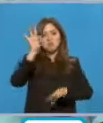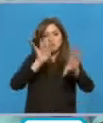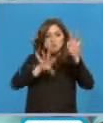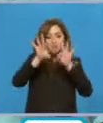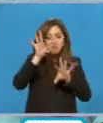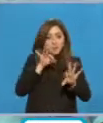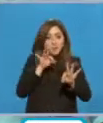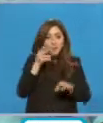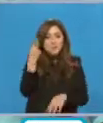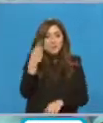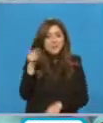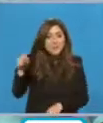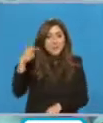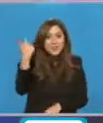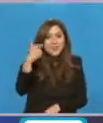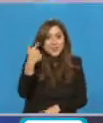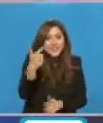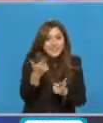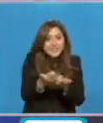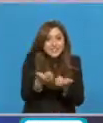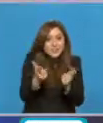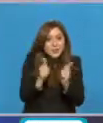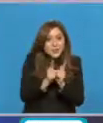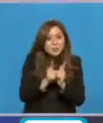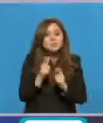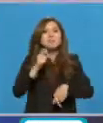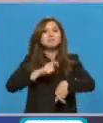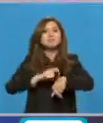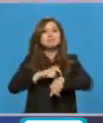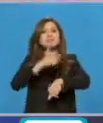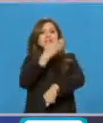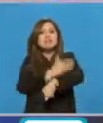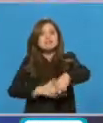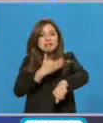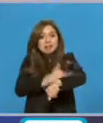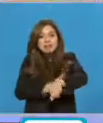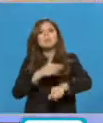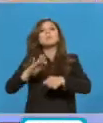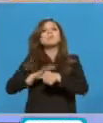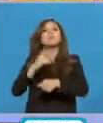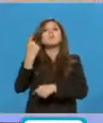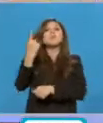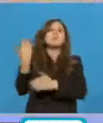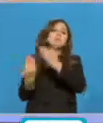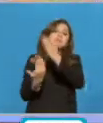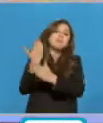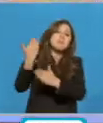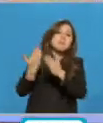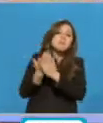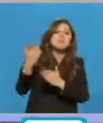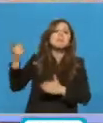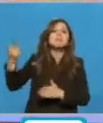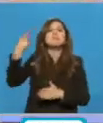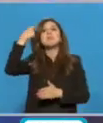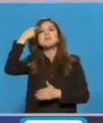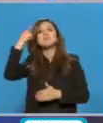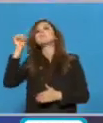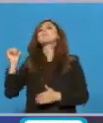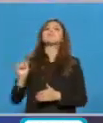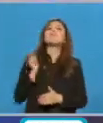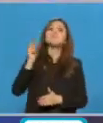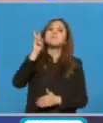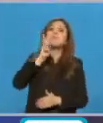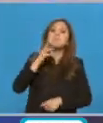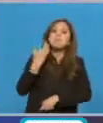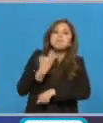Pero esos 12 grupos empiezan hasta en la tarde. Ajá. Desde en la mañana, pues empezaron a aprovechar a los que habían ido ahí, a los